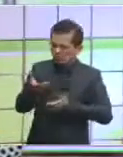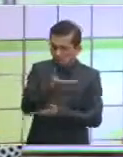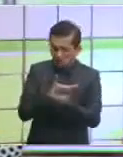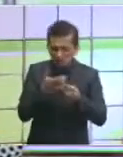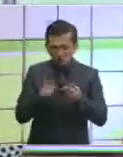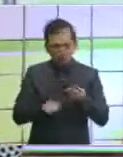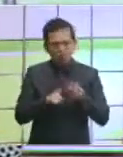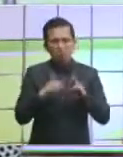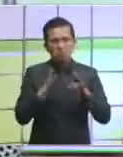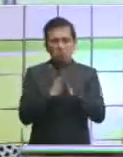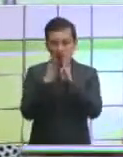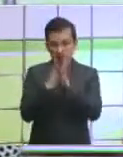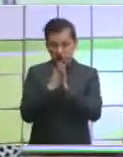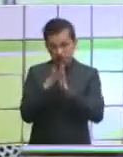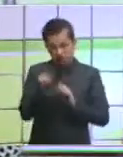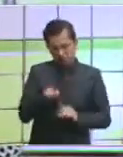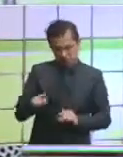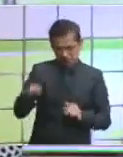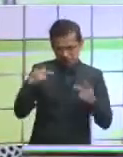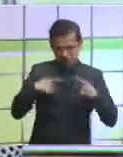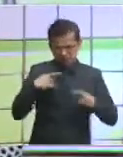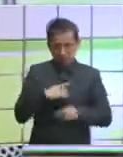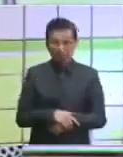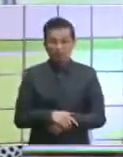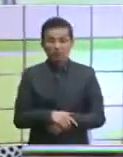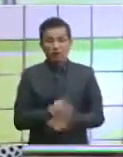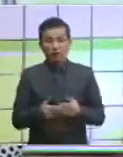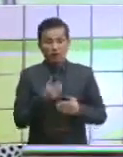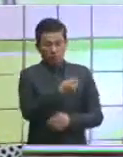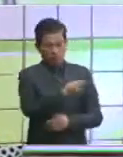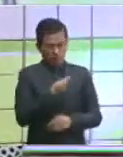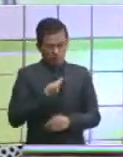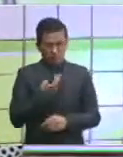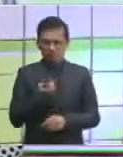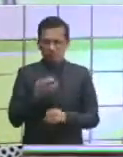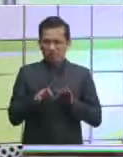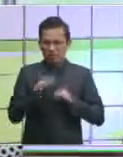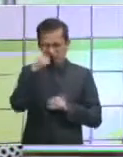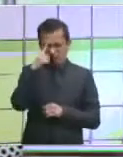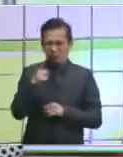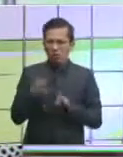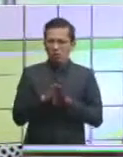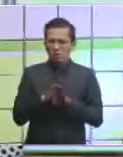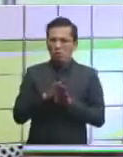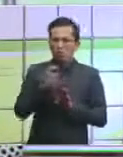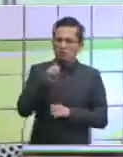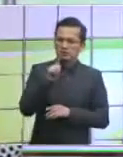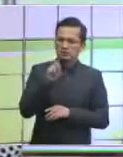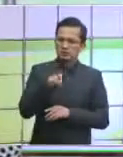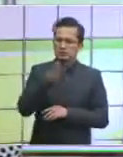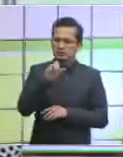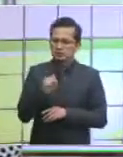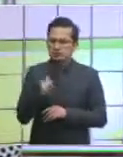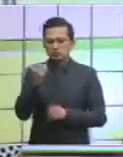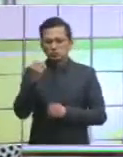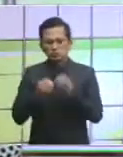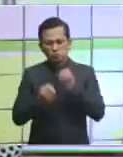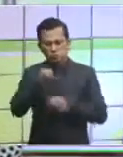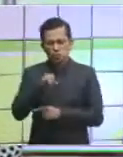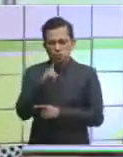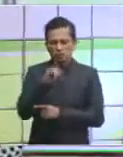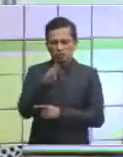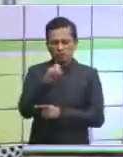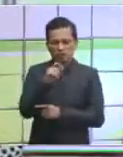aquí como trabajo señor ministro lo de las estancias judiciales creo que es un tema importante